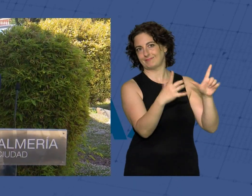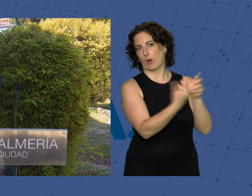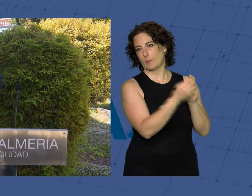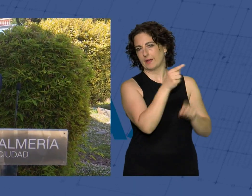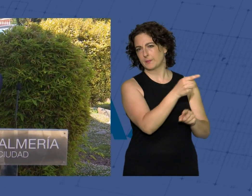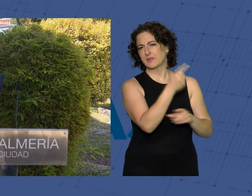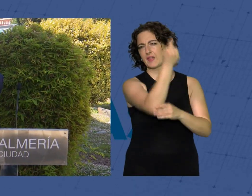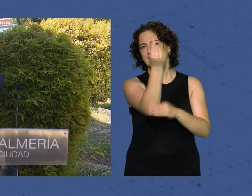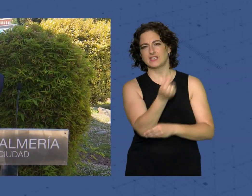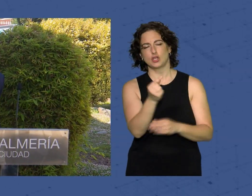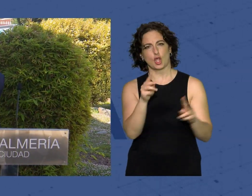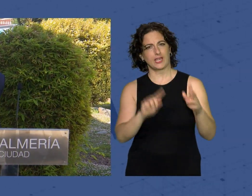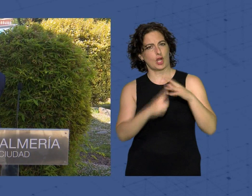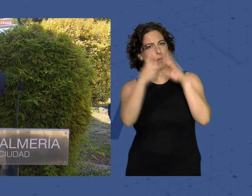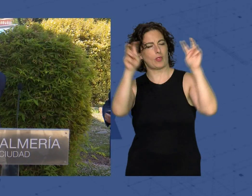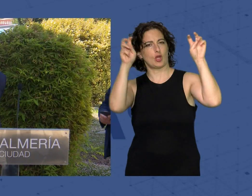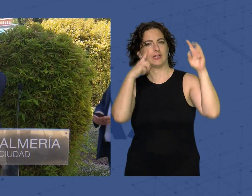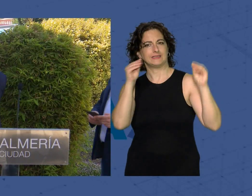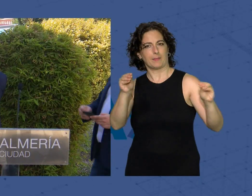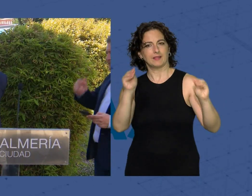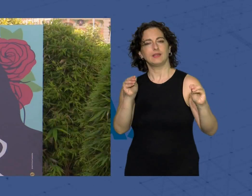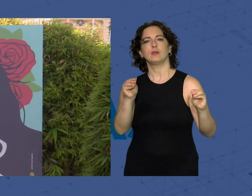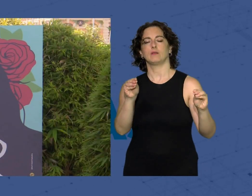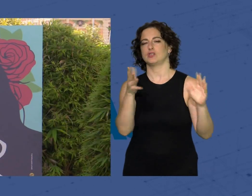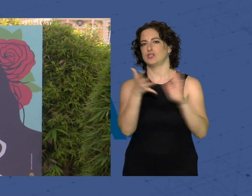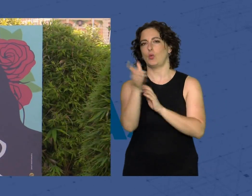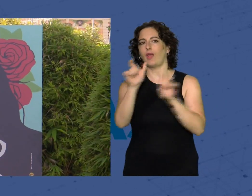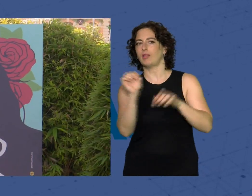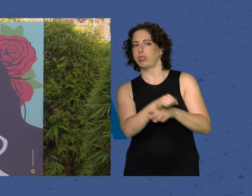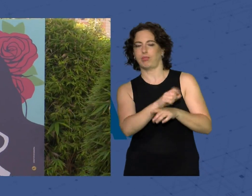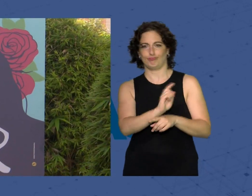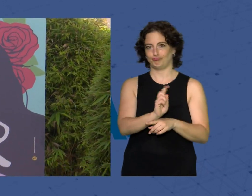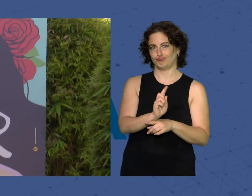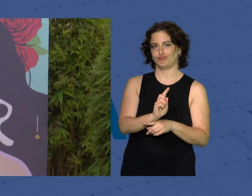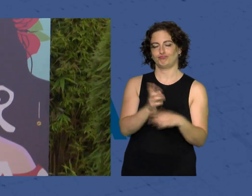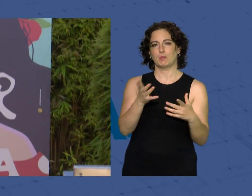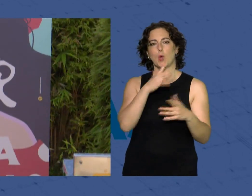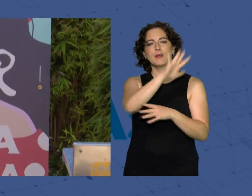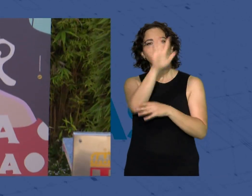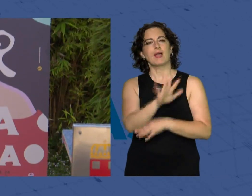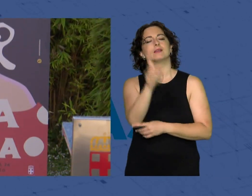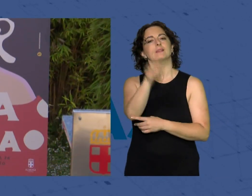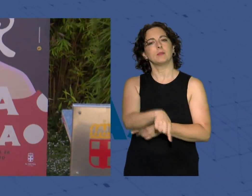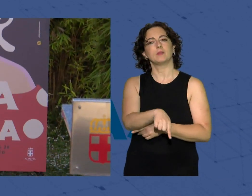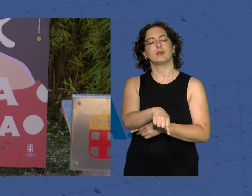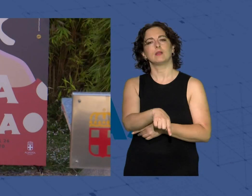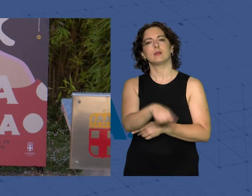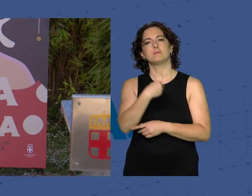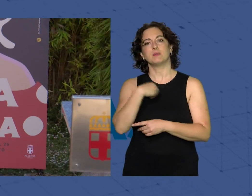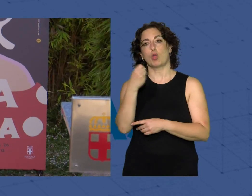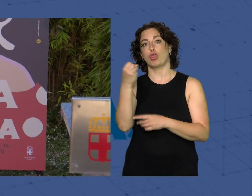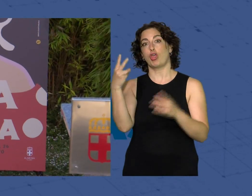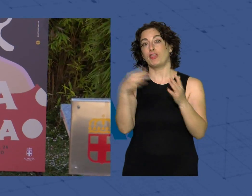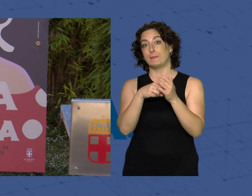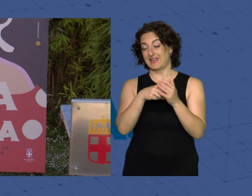un diseño innovador llamativo que seguro que no dejará indiferente a nadie porque además será la imagen también de los 12.000 abanicos que se